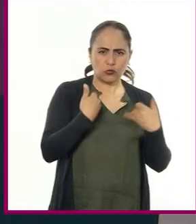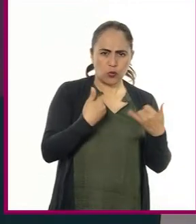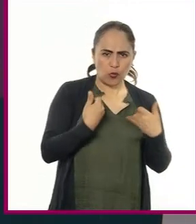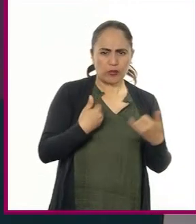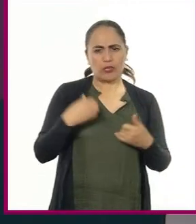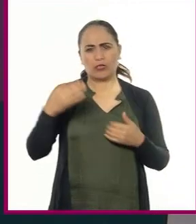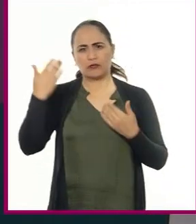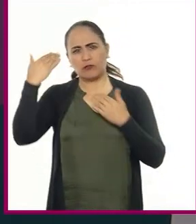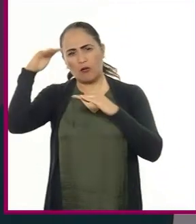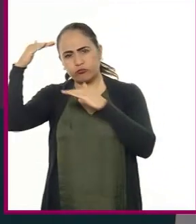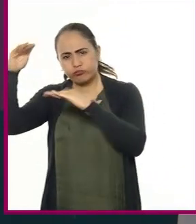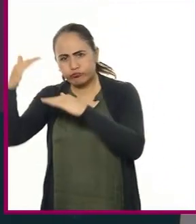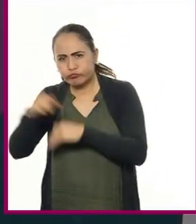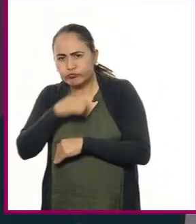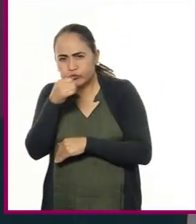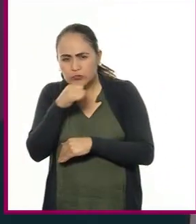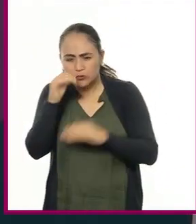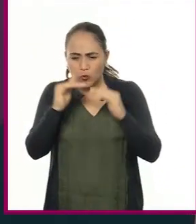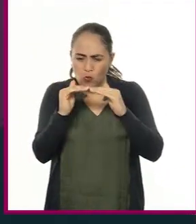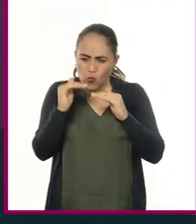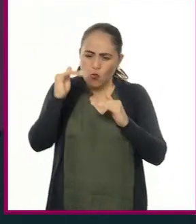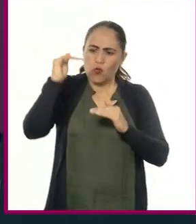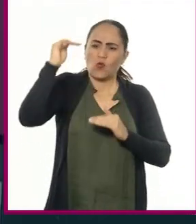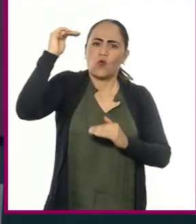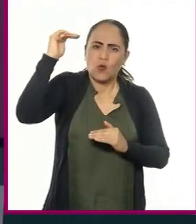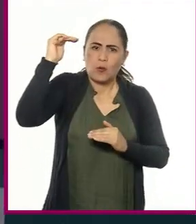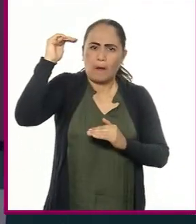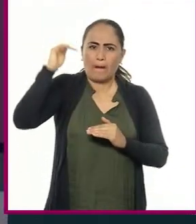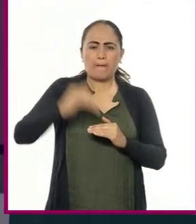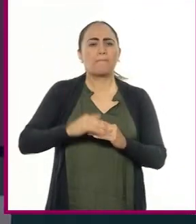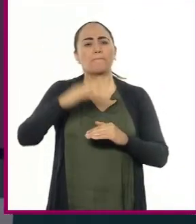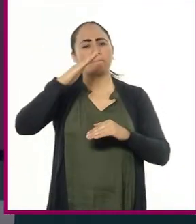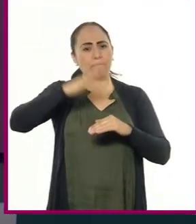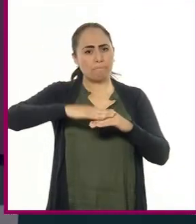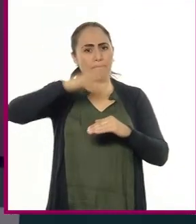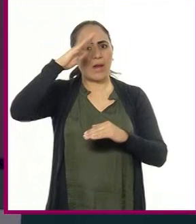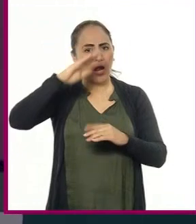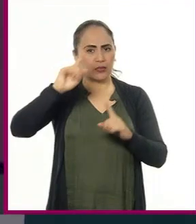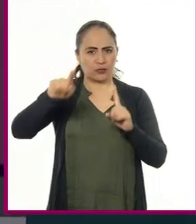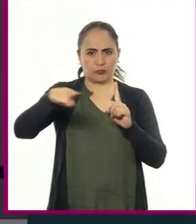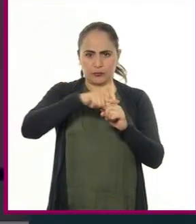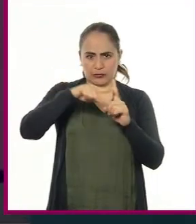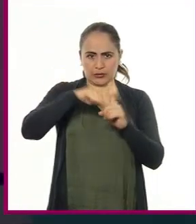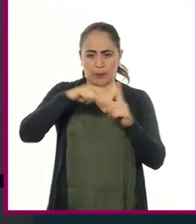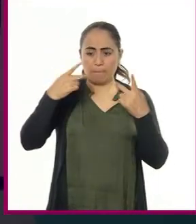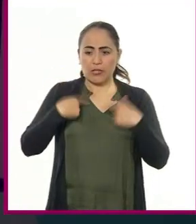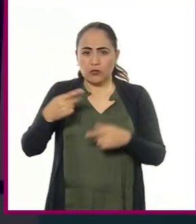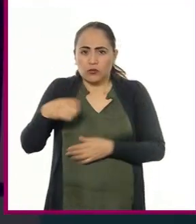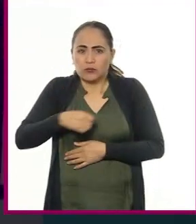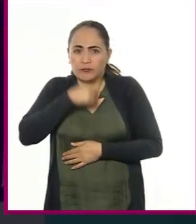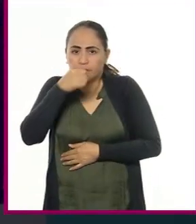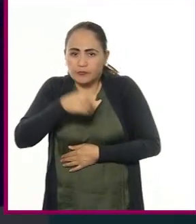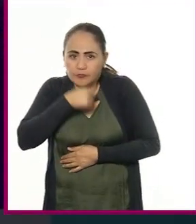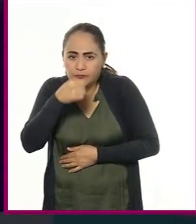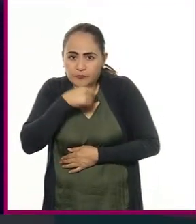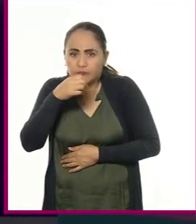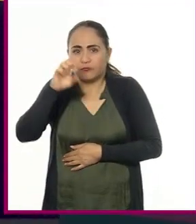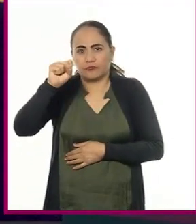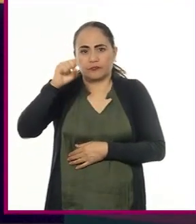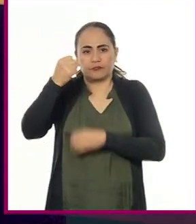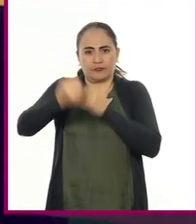mayor. Es decir, más de la mitad de la población serán adultos mayores de 60